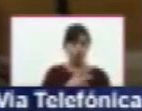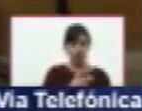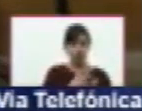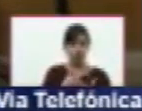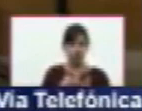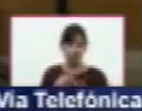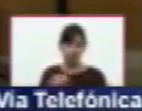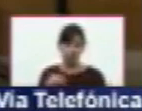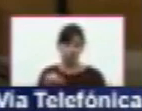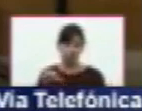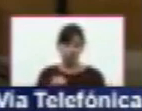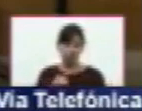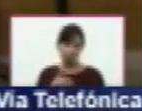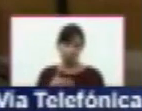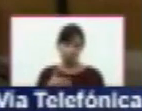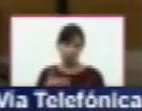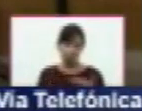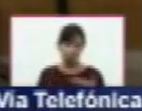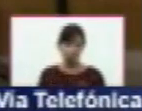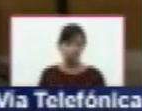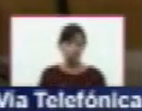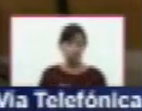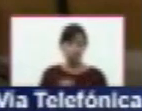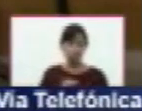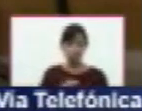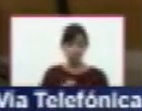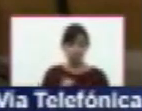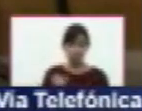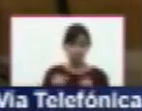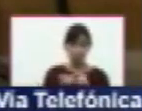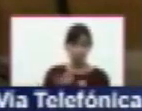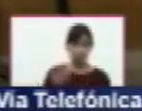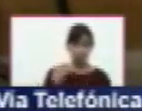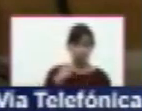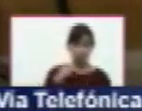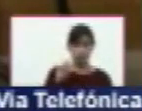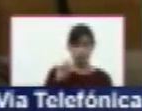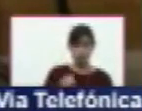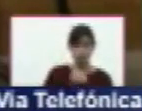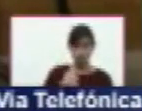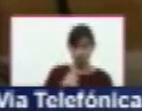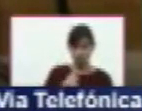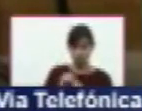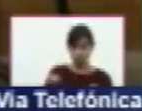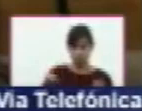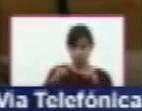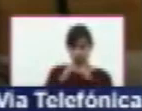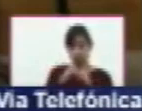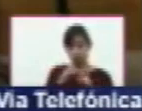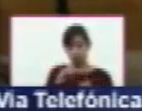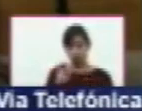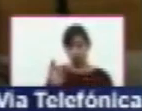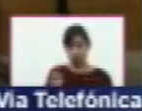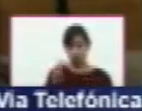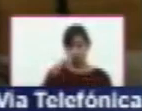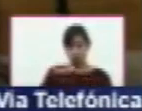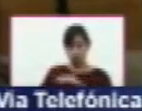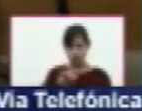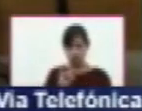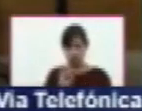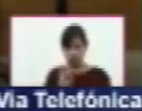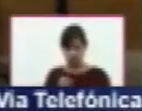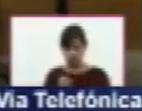todo comparable con otras, con las encuestas más formales que encarga el INE, que cercen